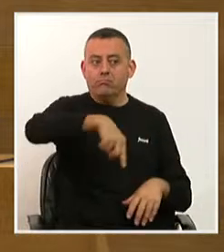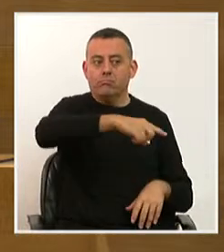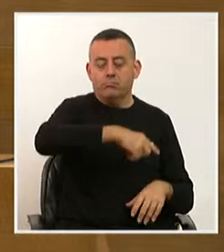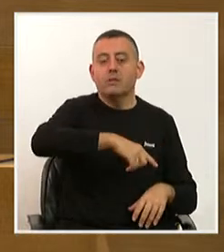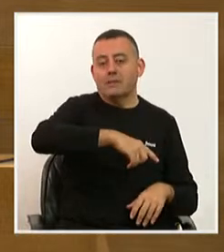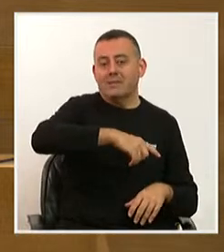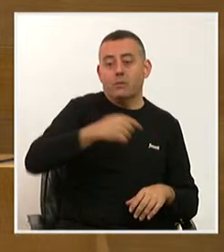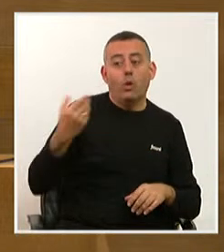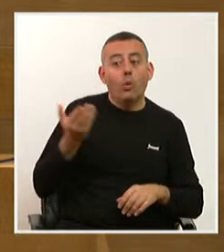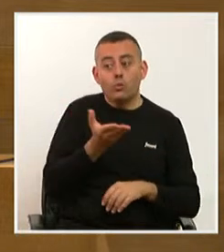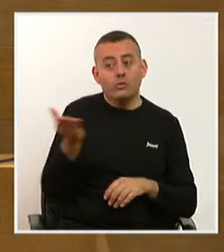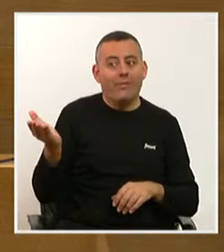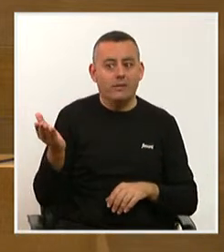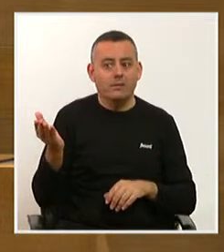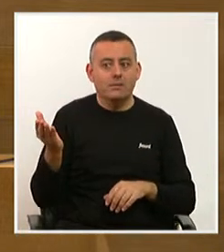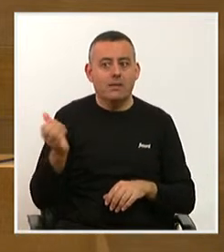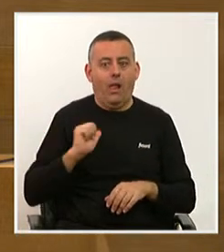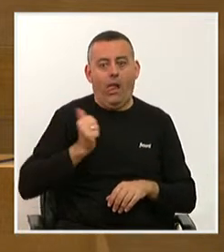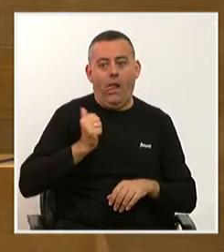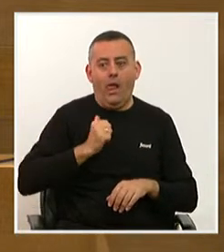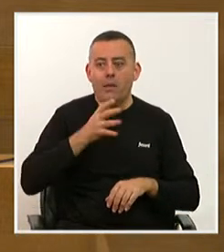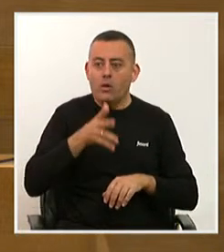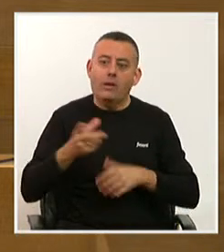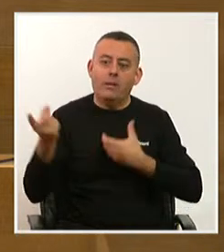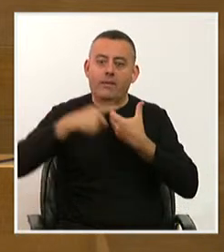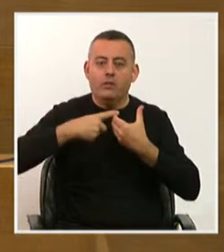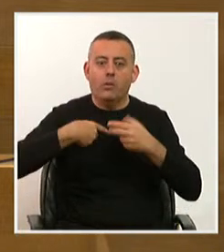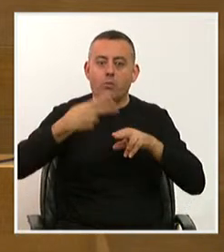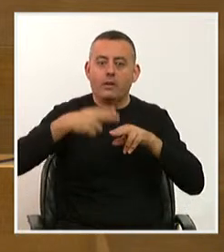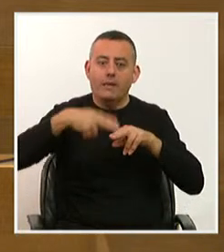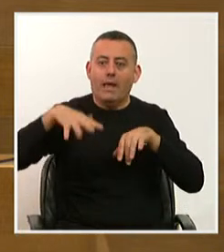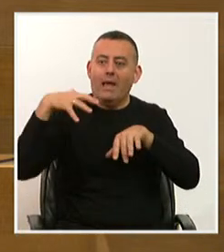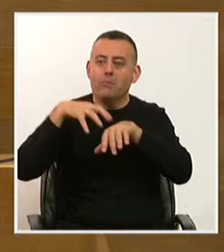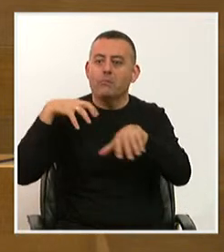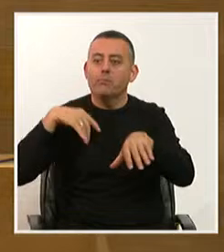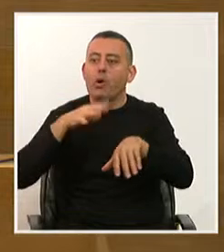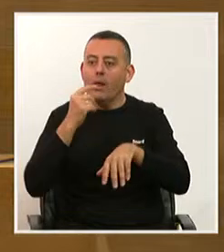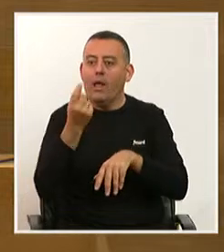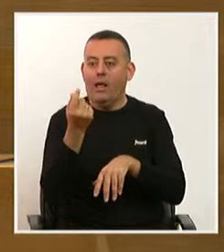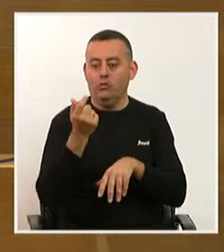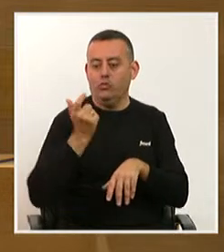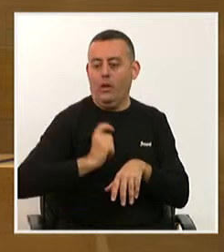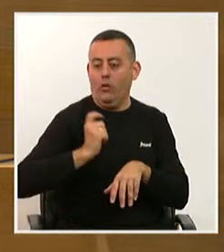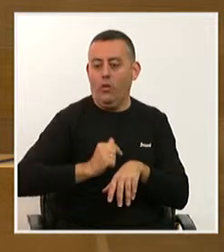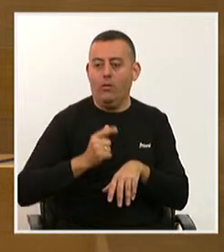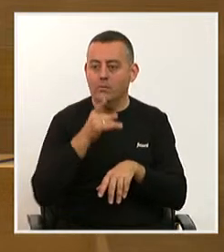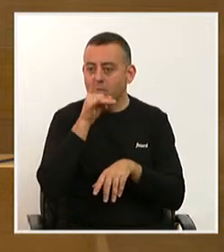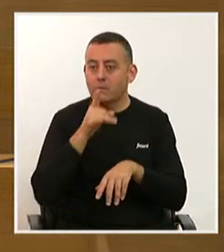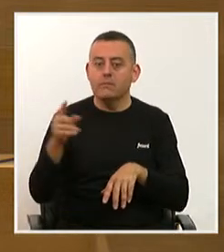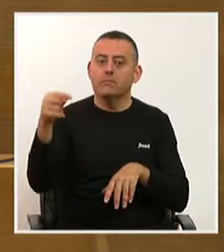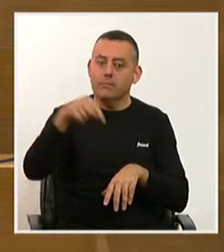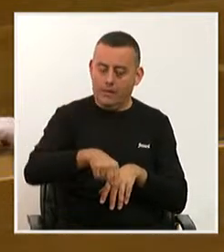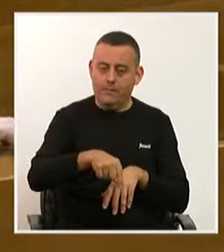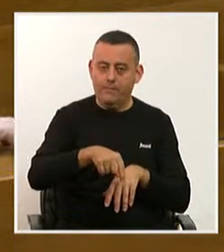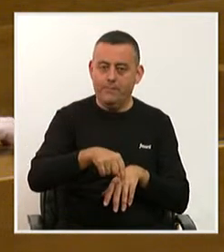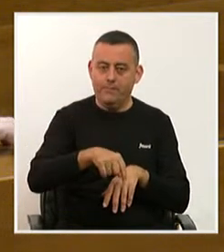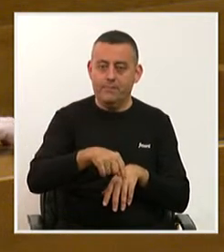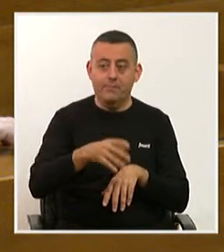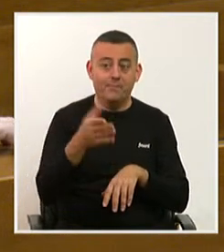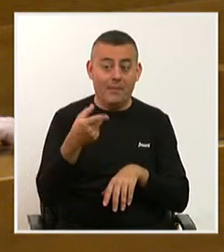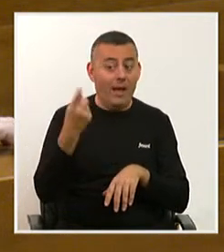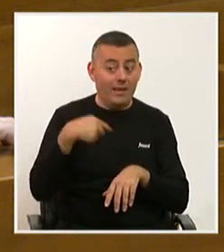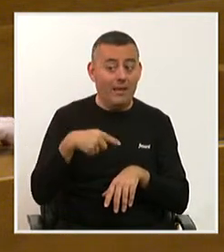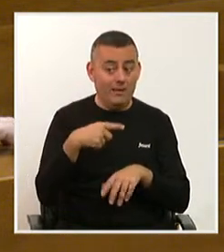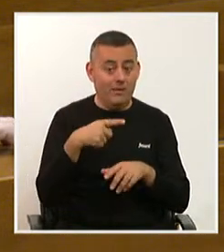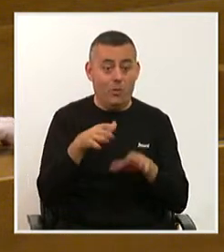un sueldo y por su profesión y no por convicción como ayer les decía mi compañera Esa es la diferencia entre ustedes yo esty aquí política por